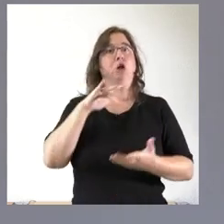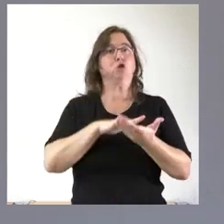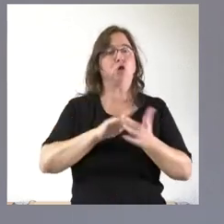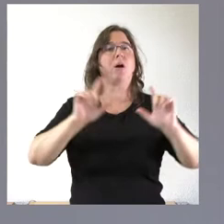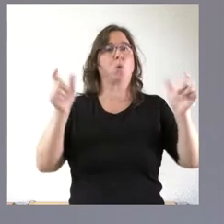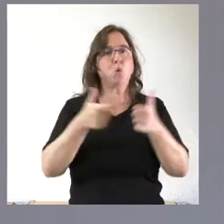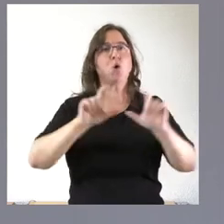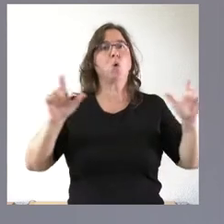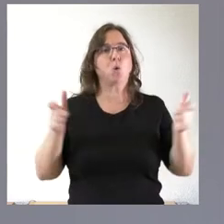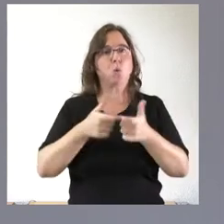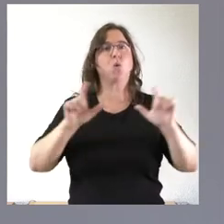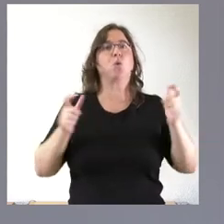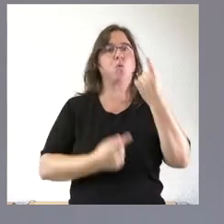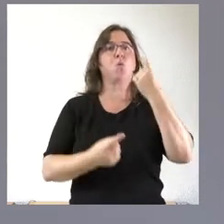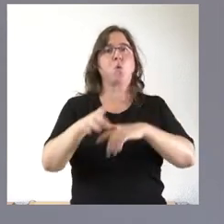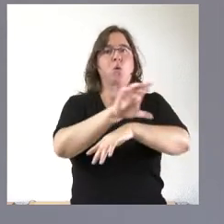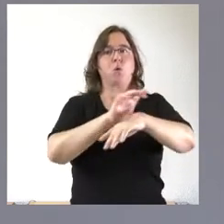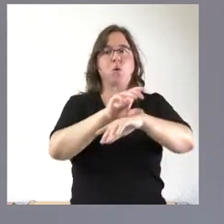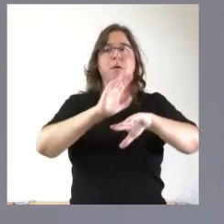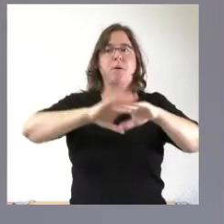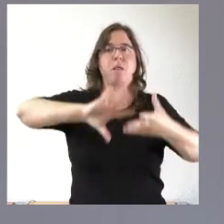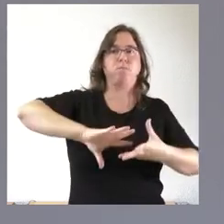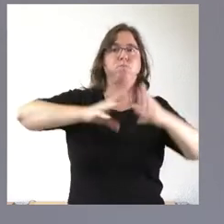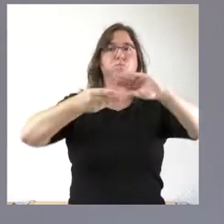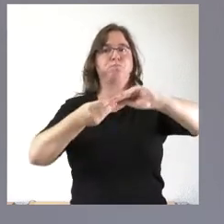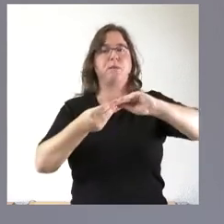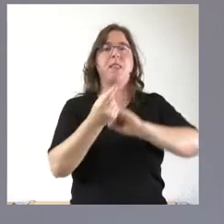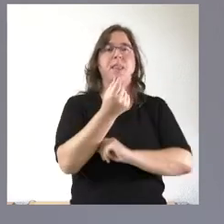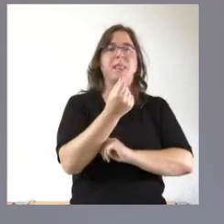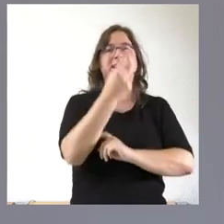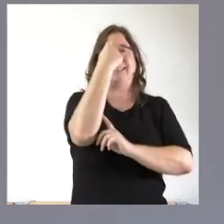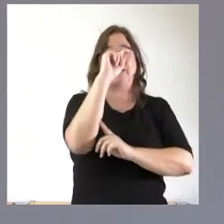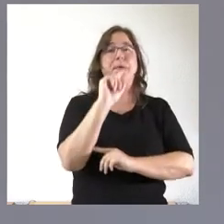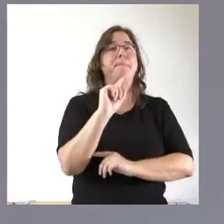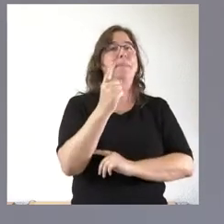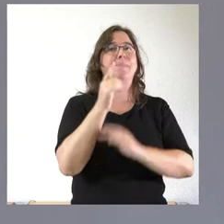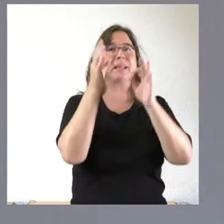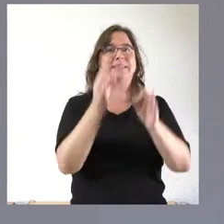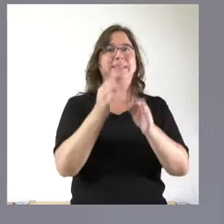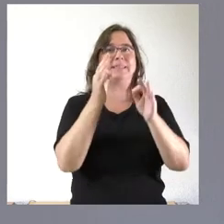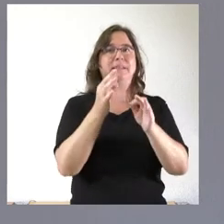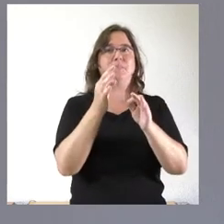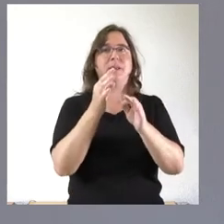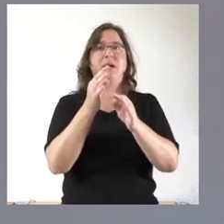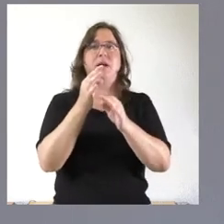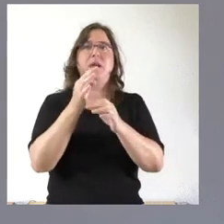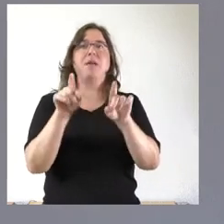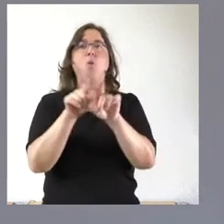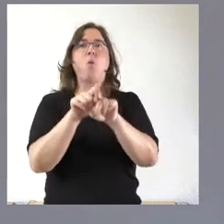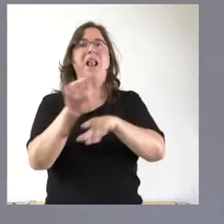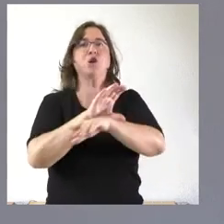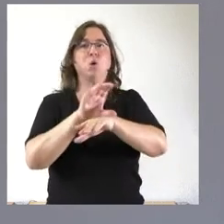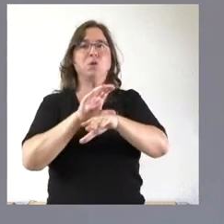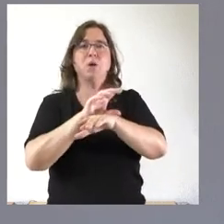consejerías avanzando en el ajuste de las cantidades. Saben ustedes que en la primera carga siempre la demanda de los consejeros es algo superior a